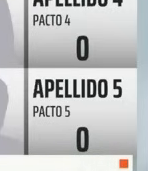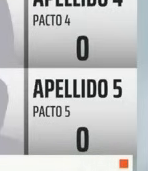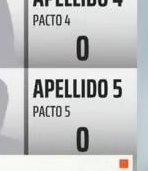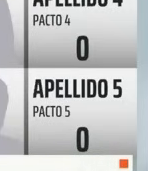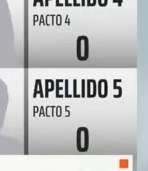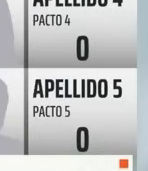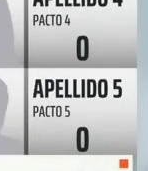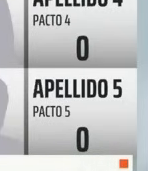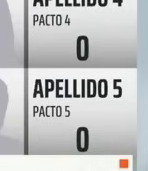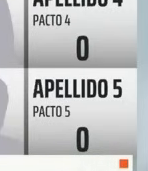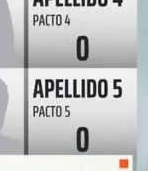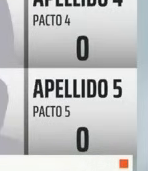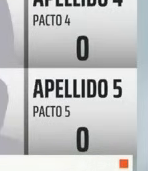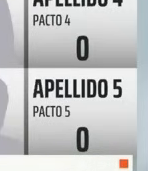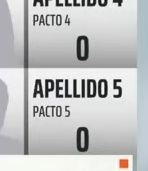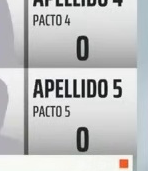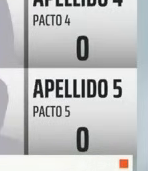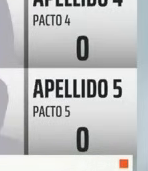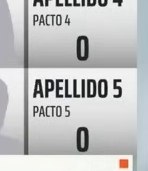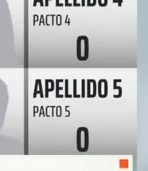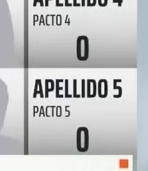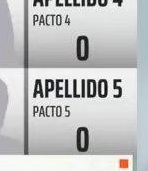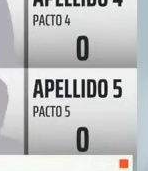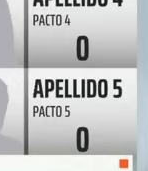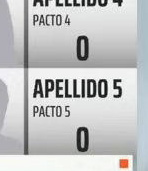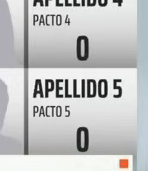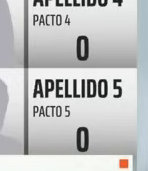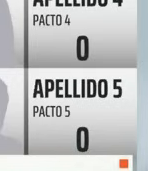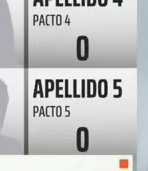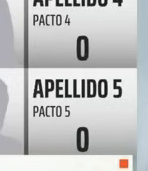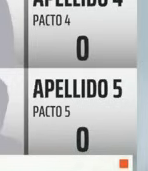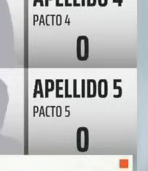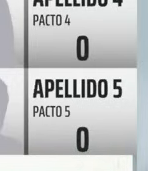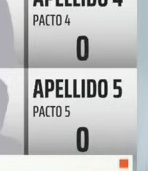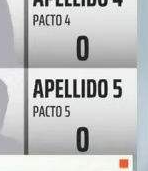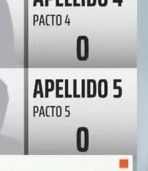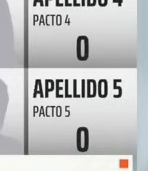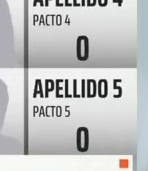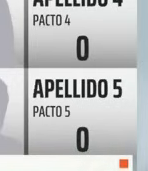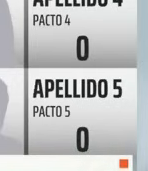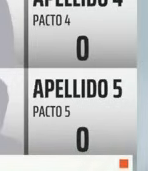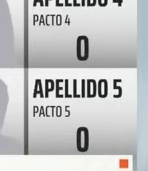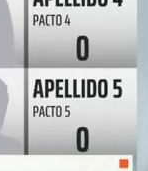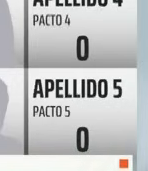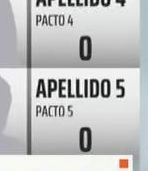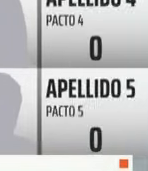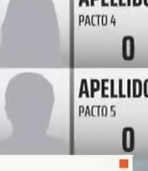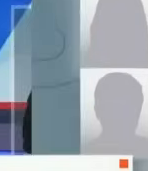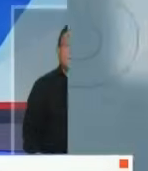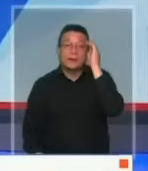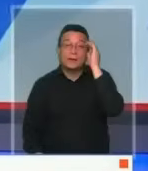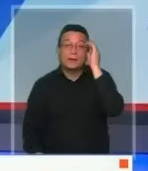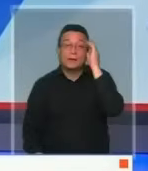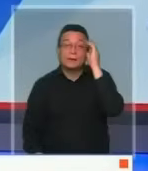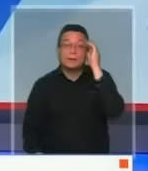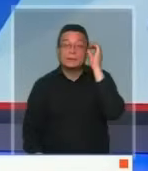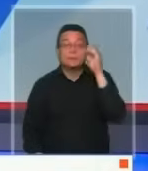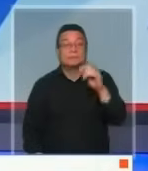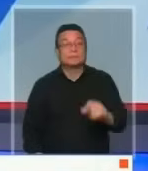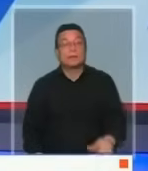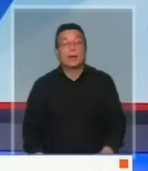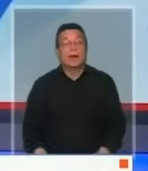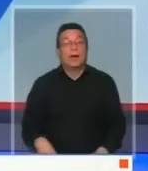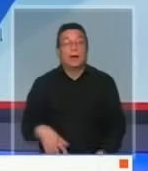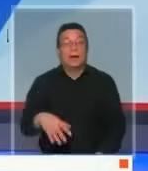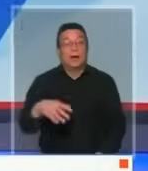estar en terreno lo que pasa en terreno es que nos apoyamos con personas que van mesa por mesa van sumando datos son mesas que están escogidas quirúrgicamente